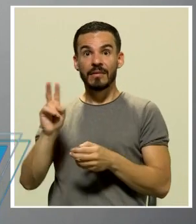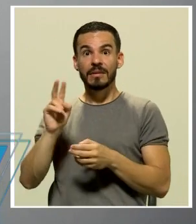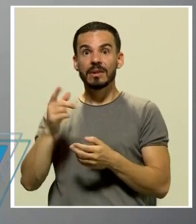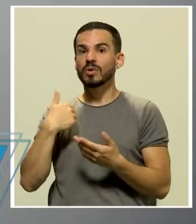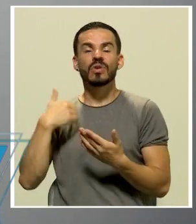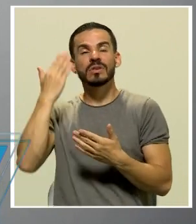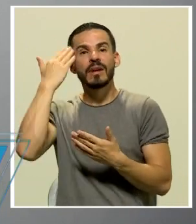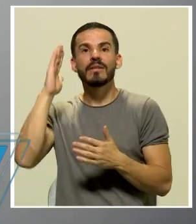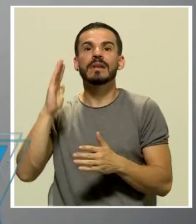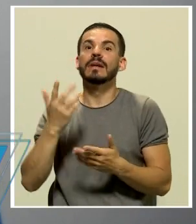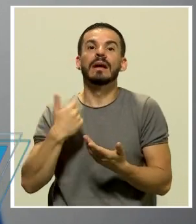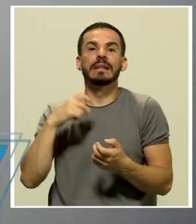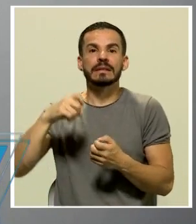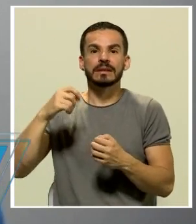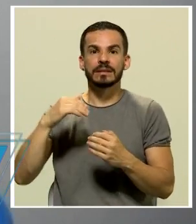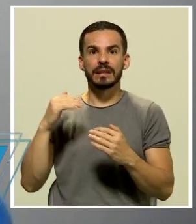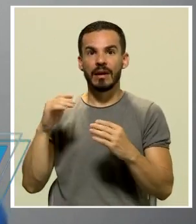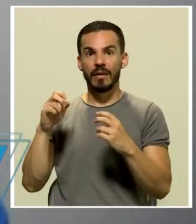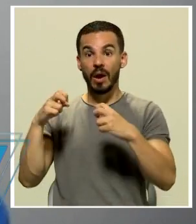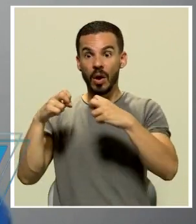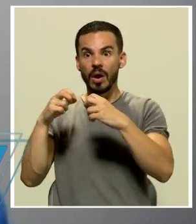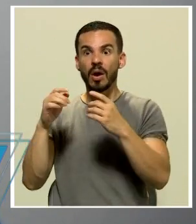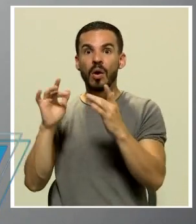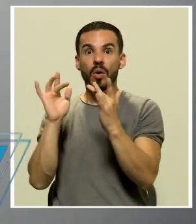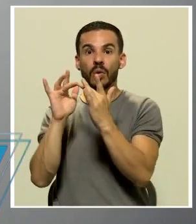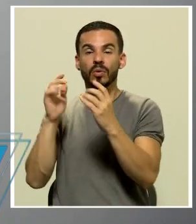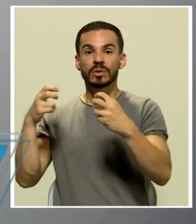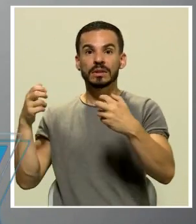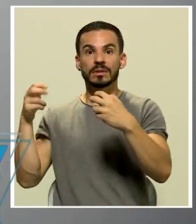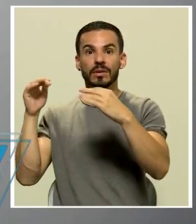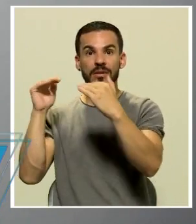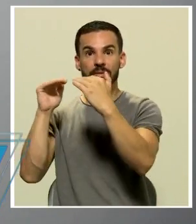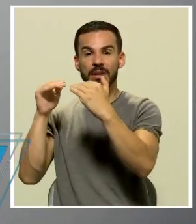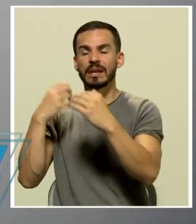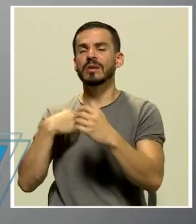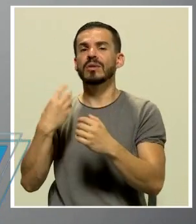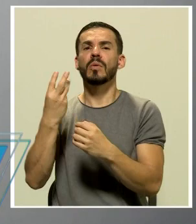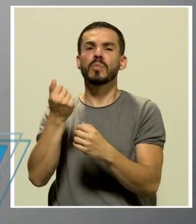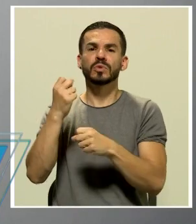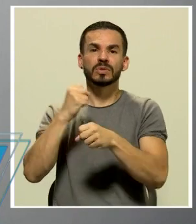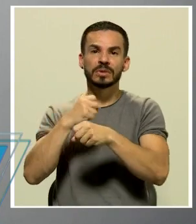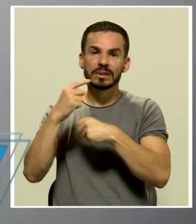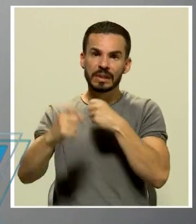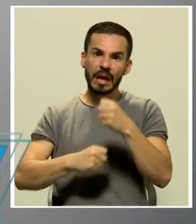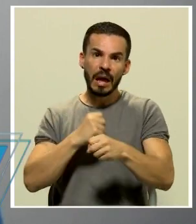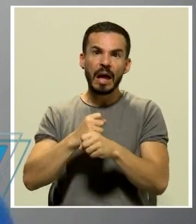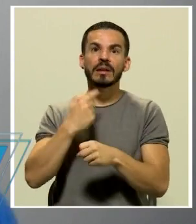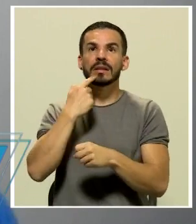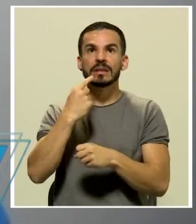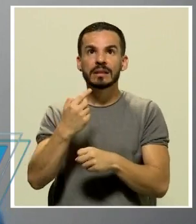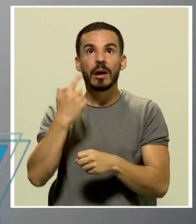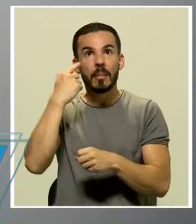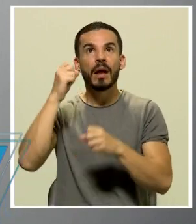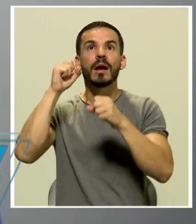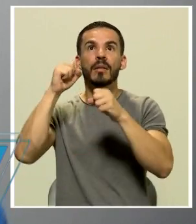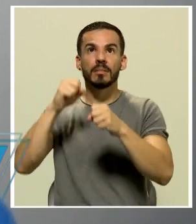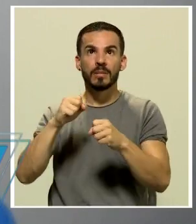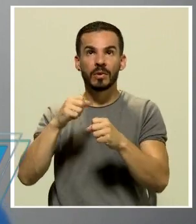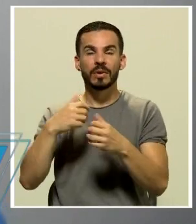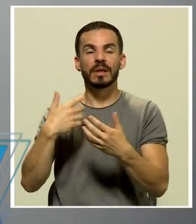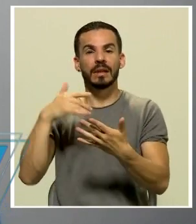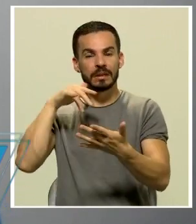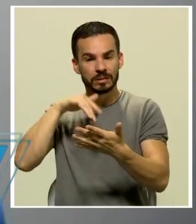necesitaba conexiones simétricas, a pesar de que habemos quienes tenemos muchos años de estar diciendo que para poder colaborar, para